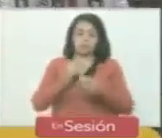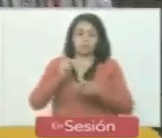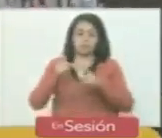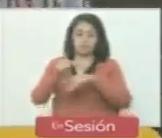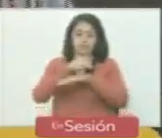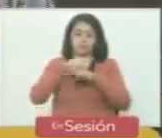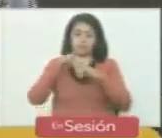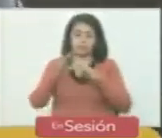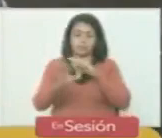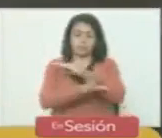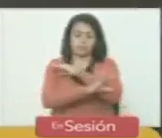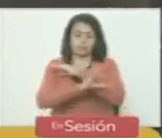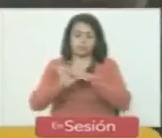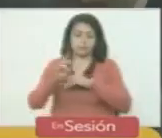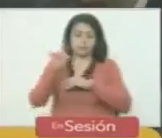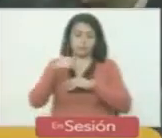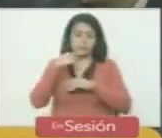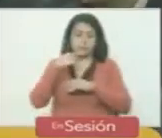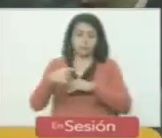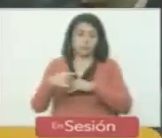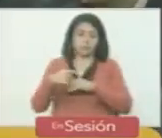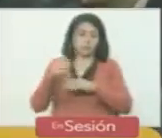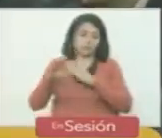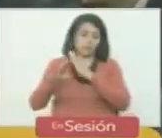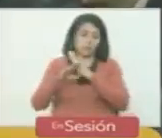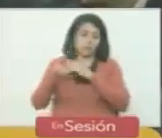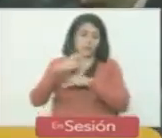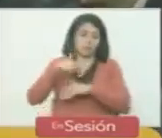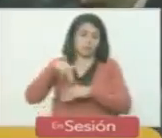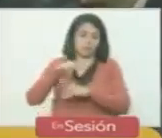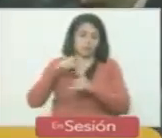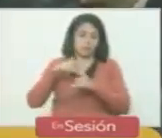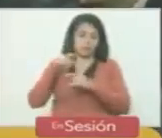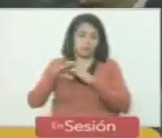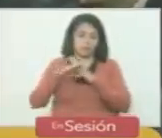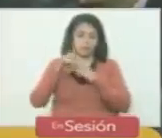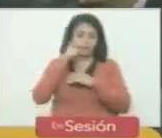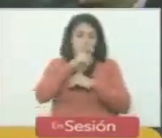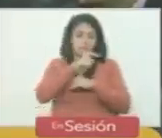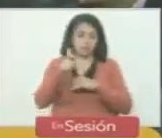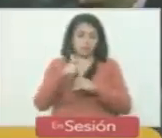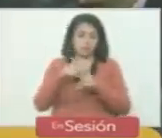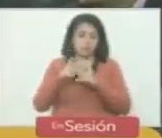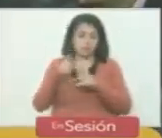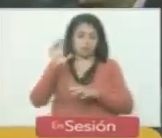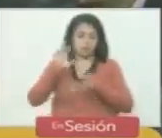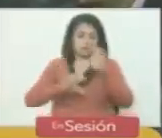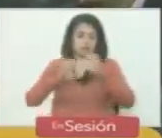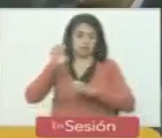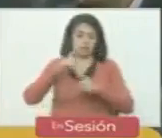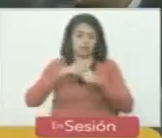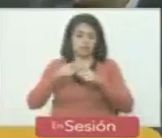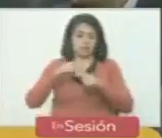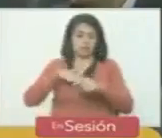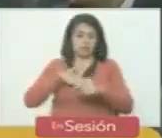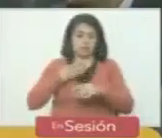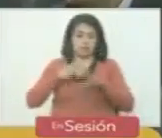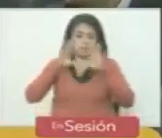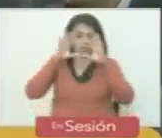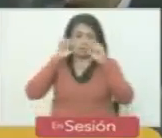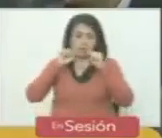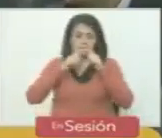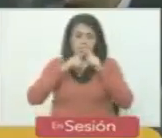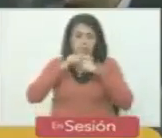gobiernos fronterizos también están contra nosotros, contra el pueblo? Eso hay que analizarlo para poder